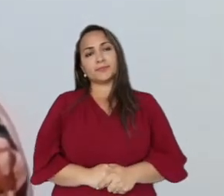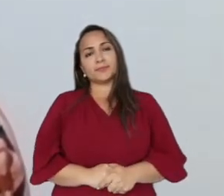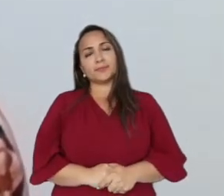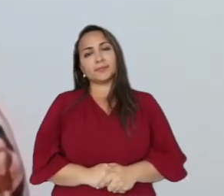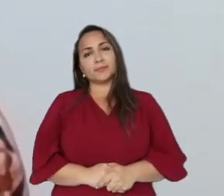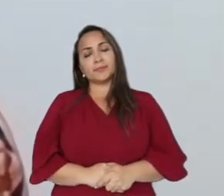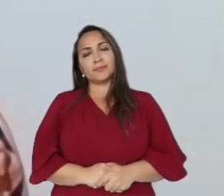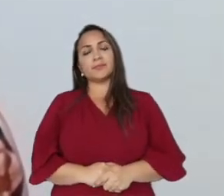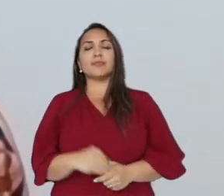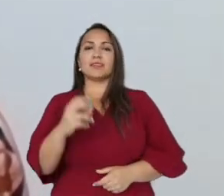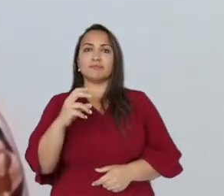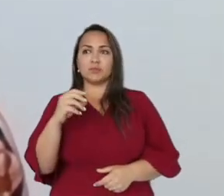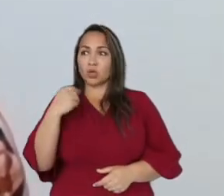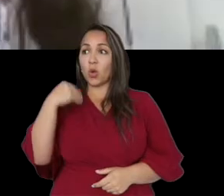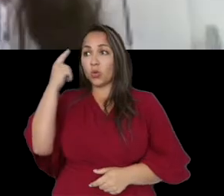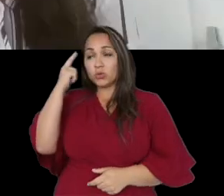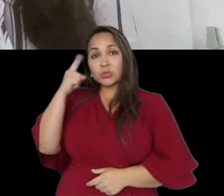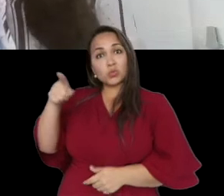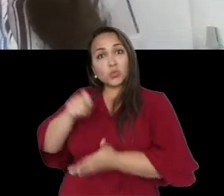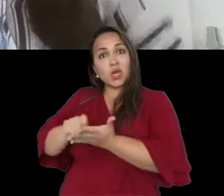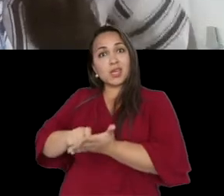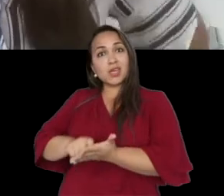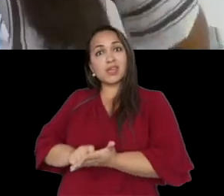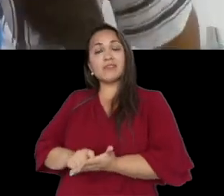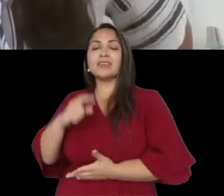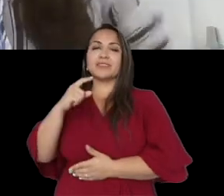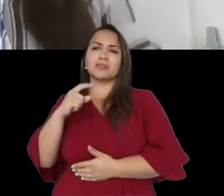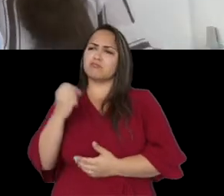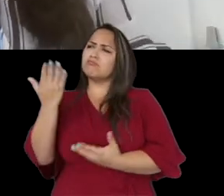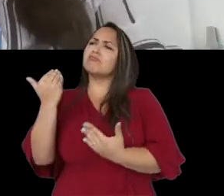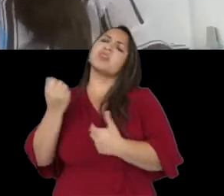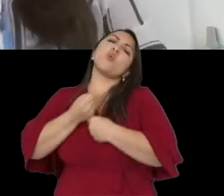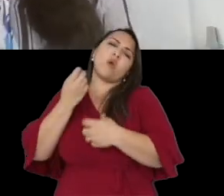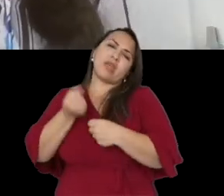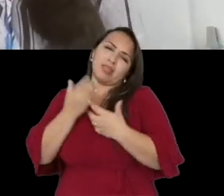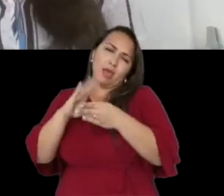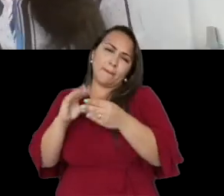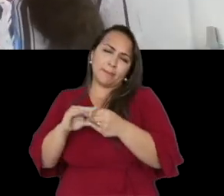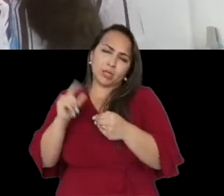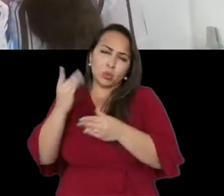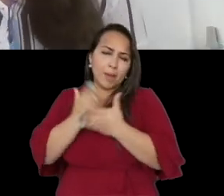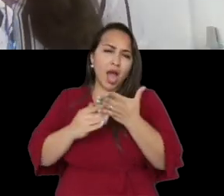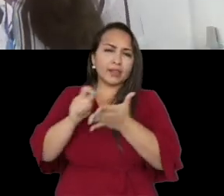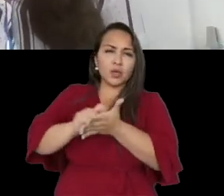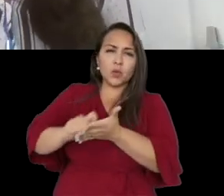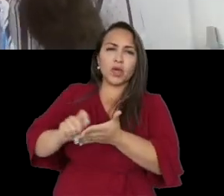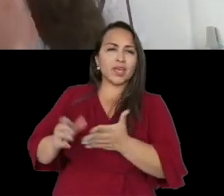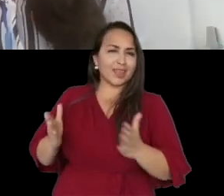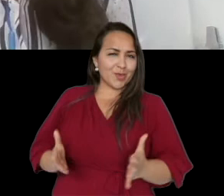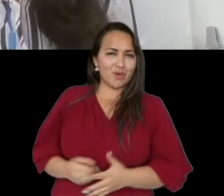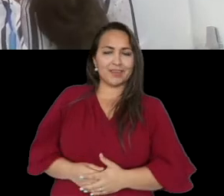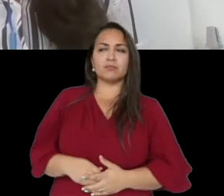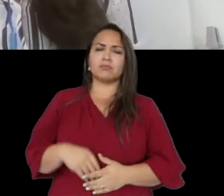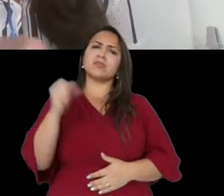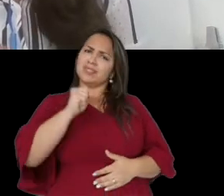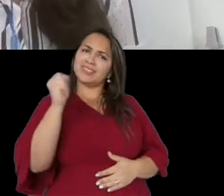Ok, y sé que escribes. Sí, yo empecé a escribir. Cuéntame esa parte como escritora. Ajá, yo